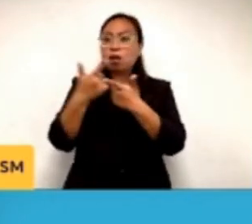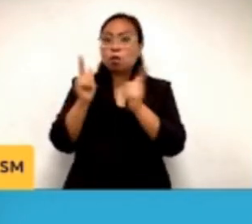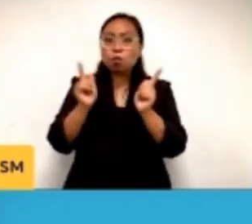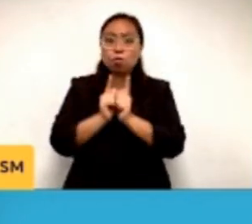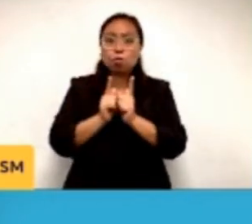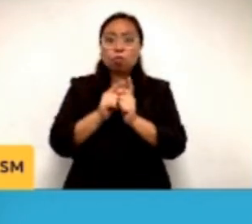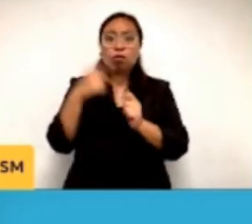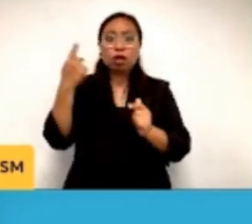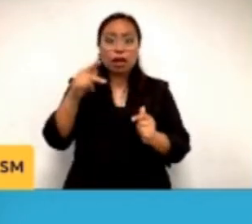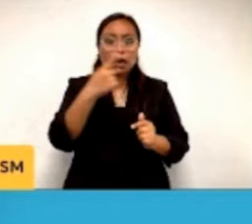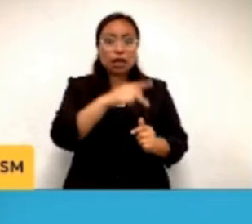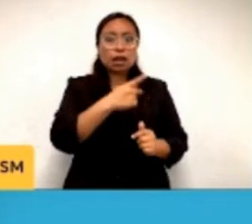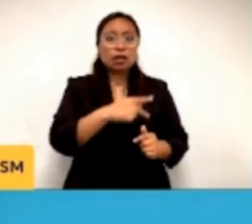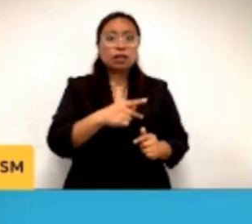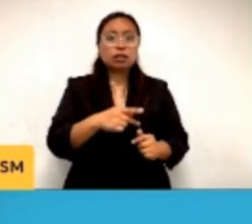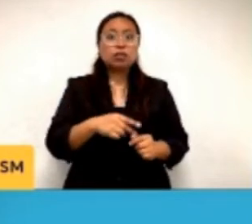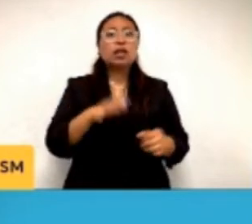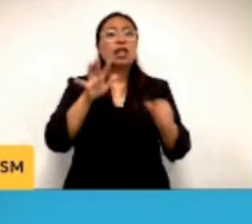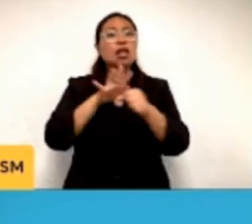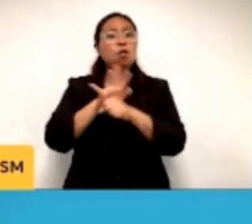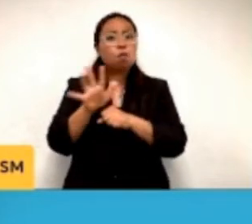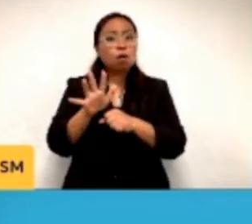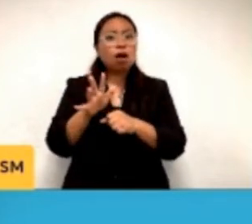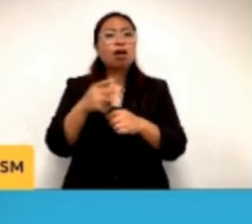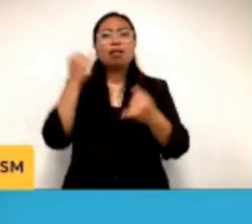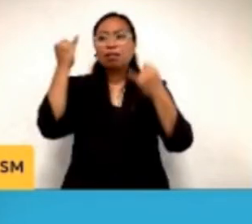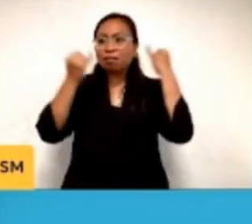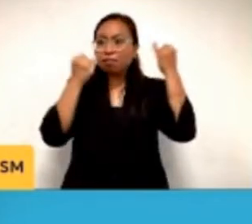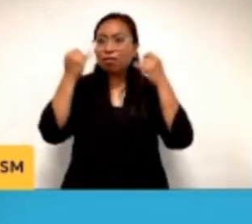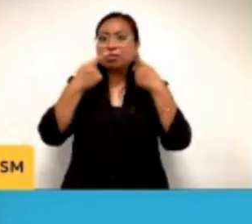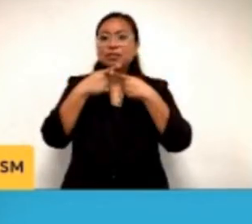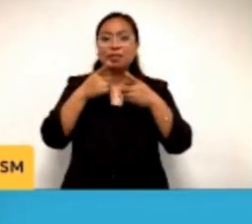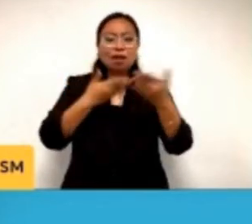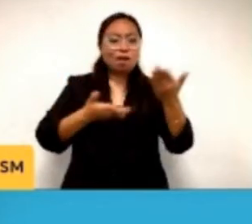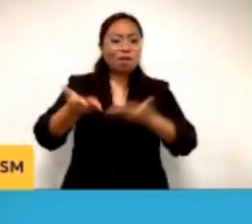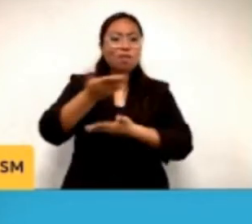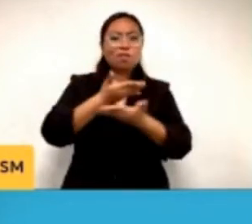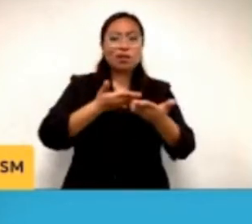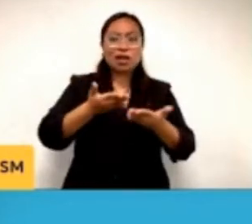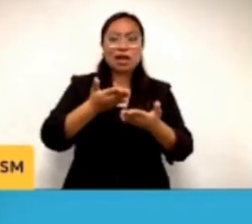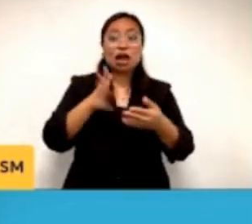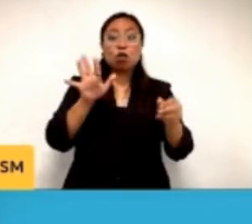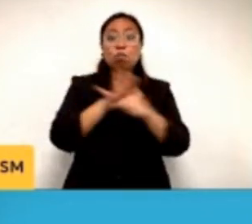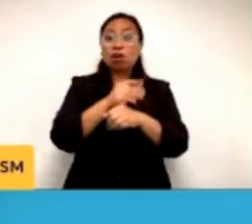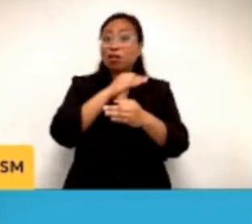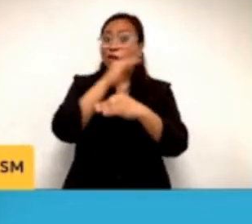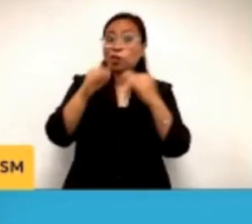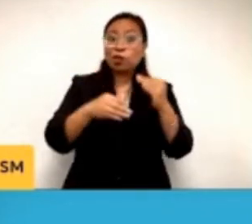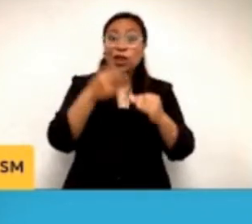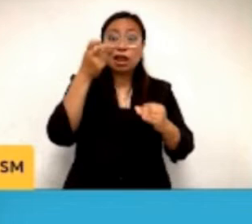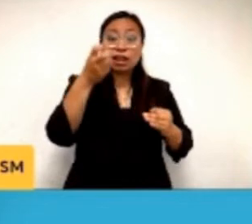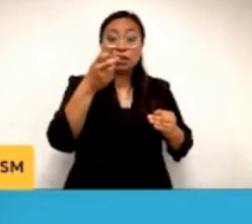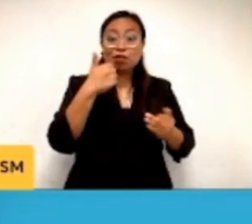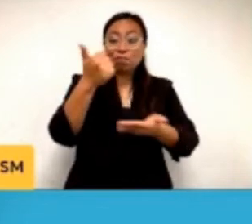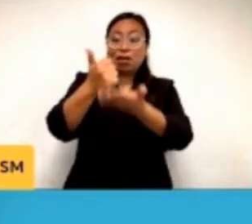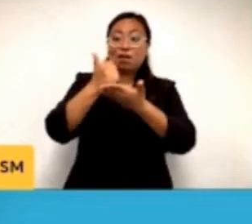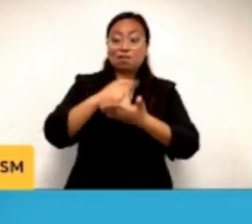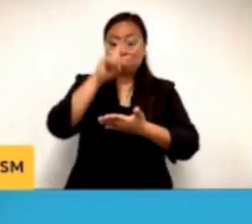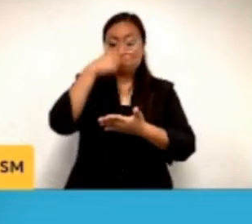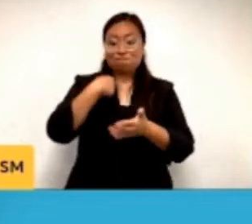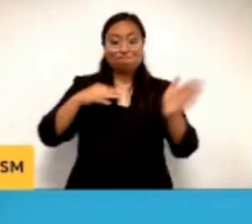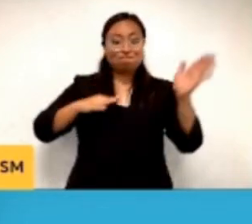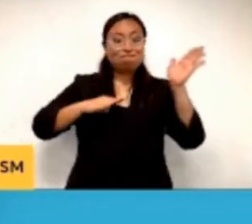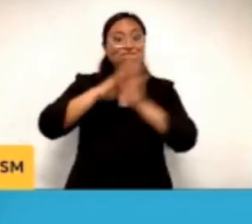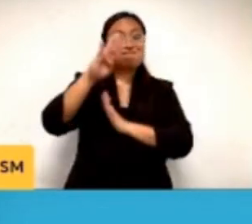pertenecen? ¿De qué tendencias están discutiendo? Porque todo eso me enriquece a mí también y me ayuda